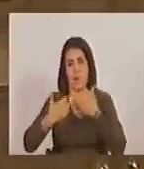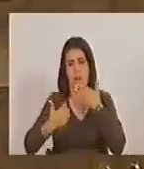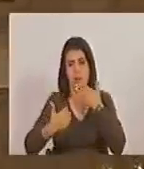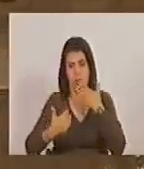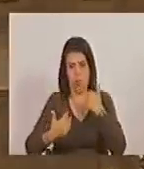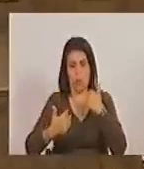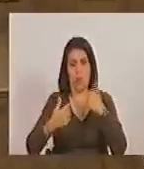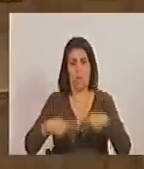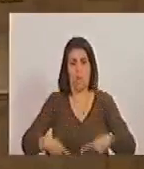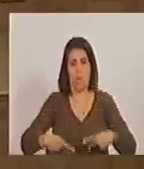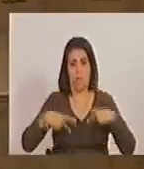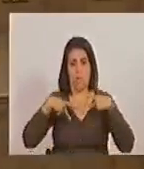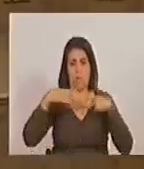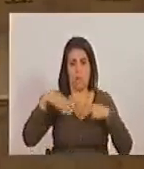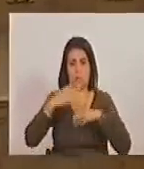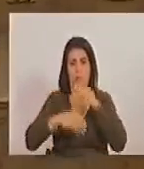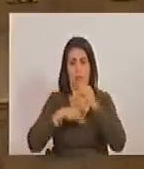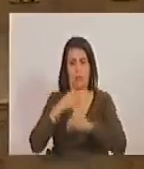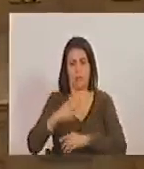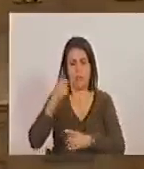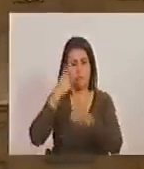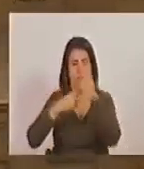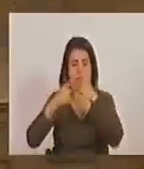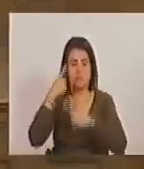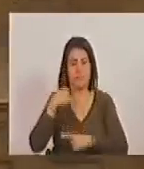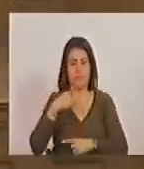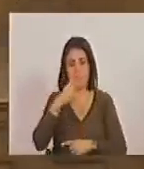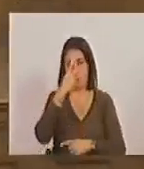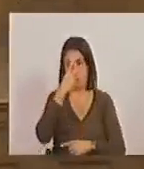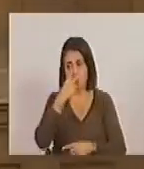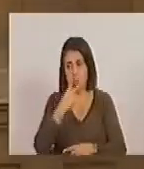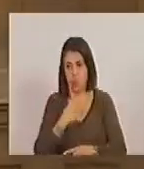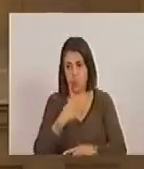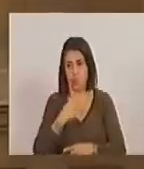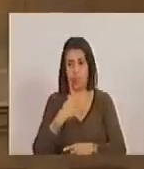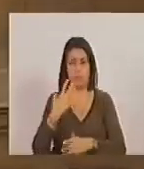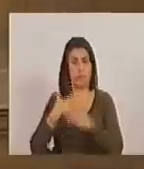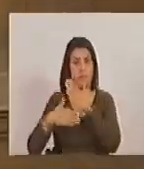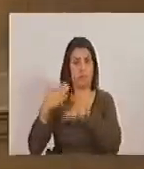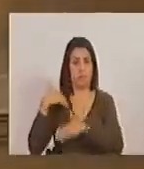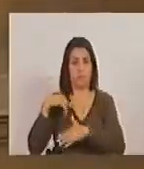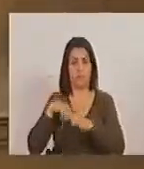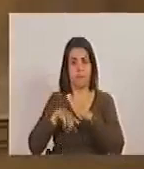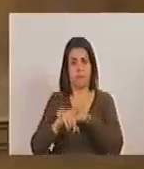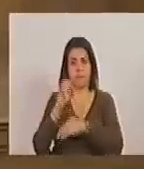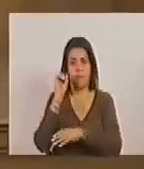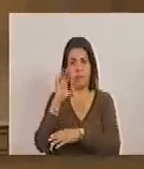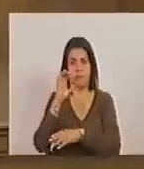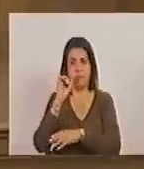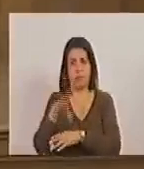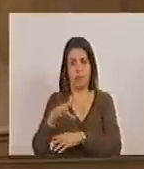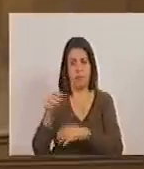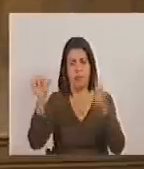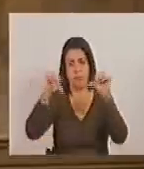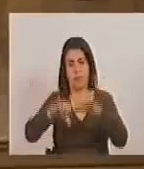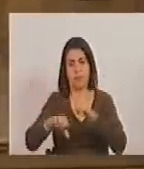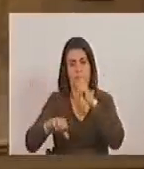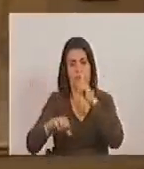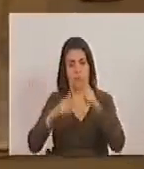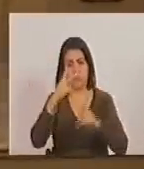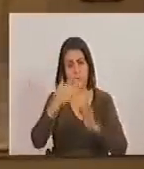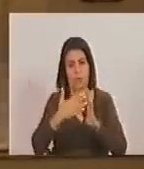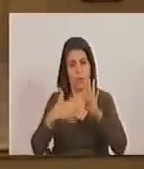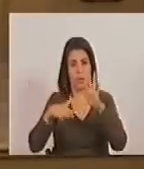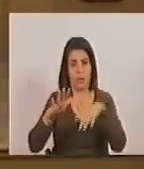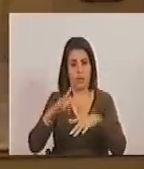de vida, cuando lo que nos han enseñado es miseria desde que tomaron la asamblea malamente en el 2015